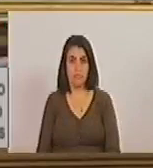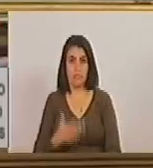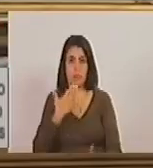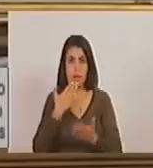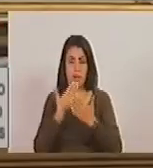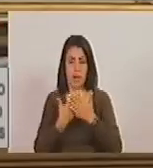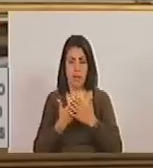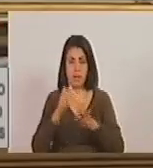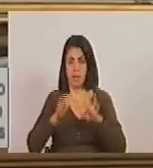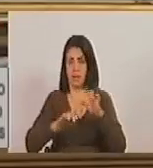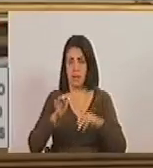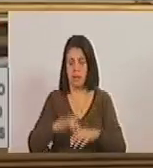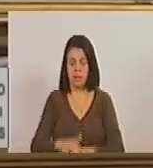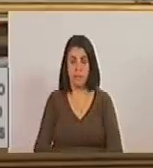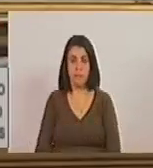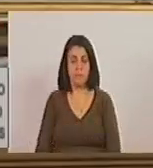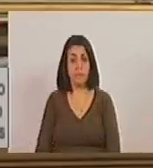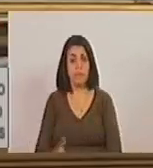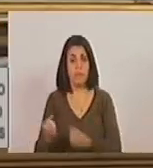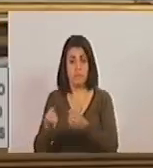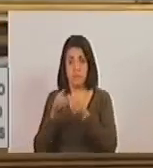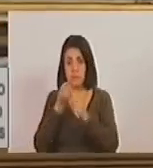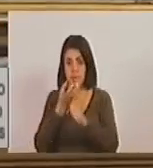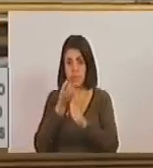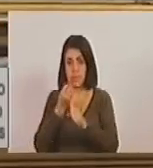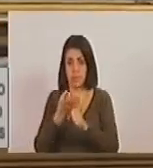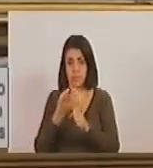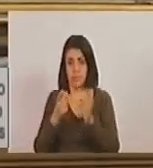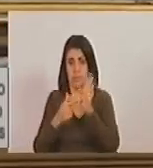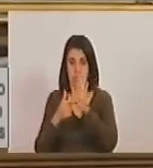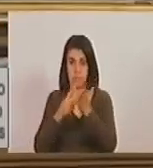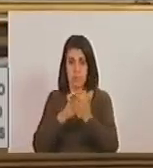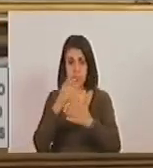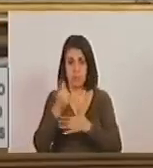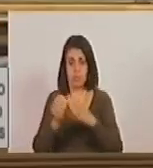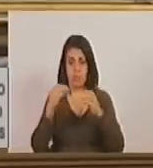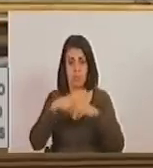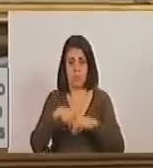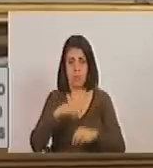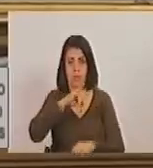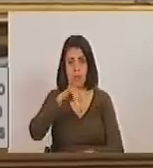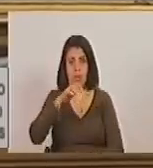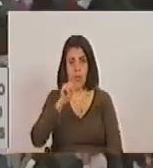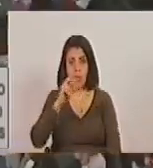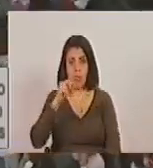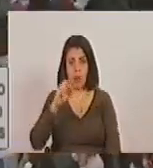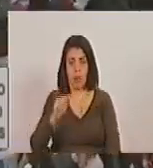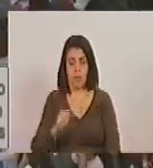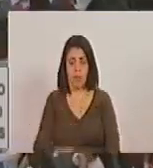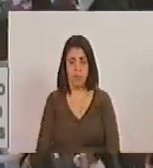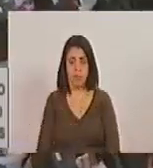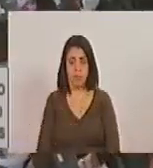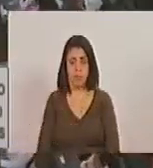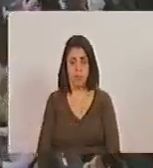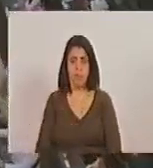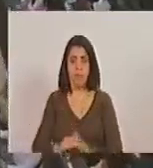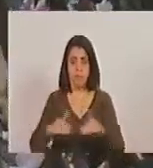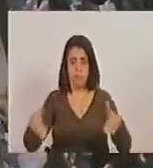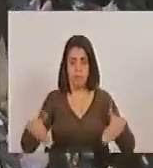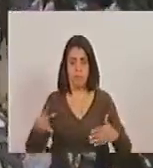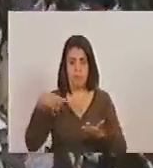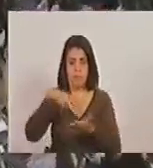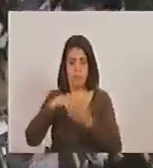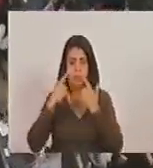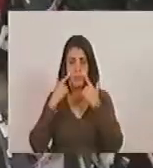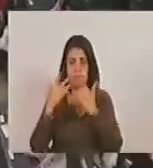Gracias, secretaria. Voy a dejar en el derecho de palabra para que presente el proyecto de acuerdo al diputado Juan Romero. Solicita la tribuna de oradores,